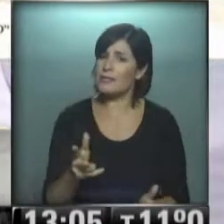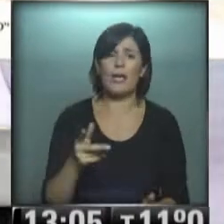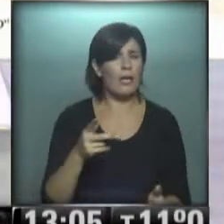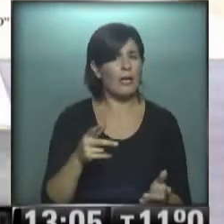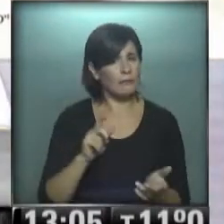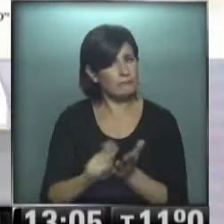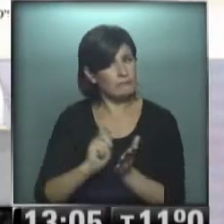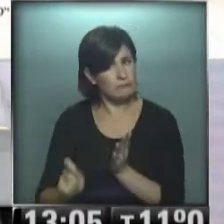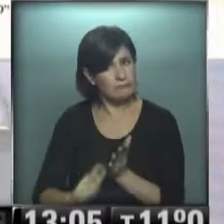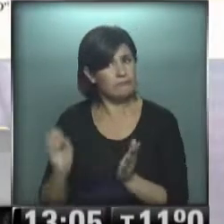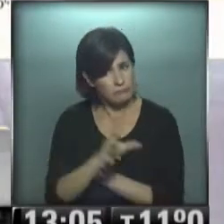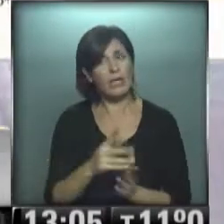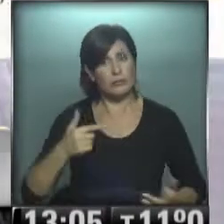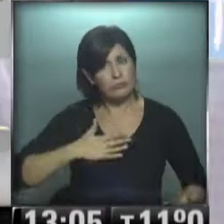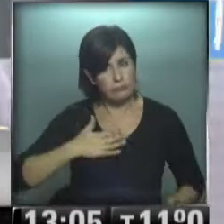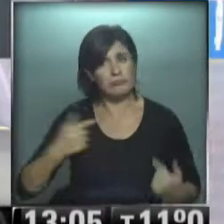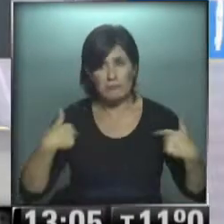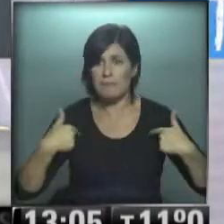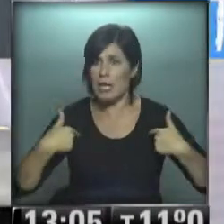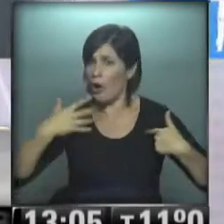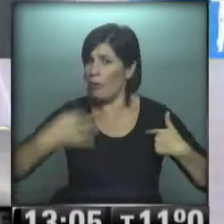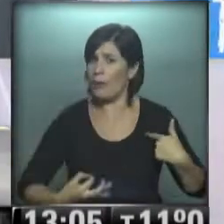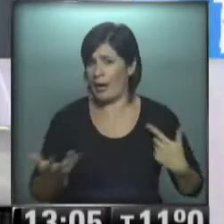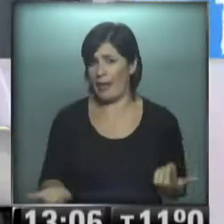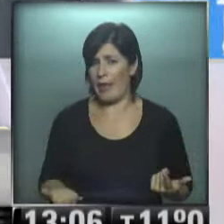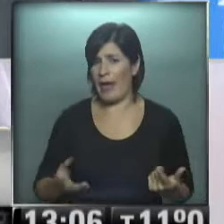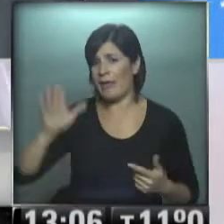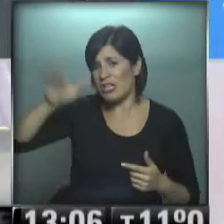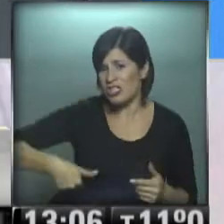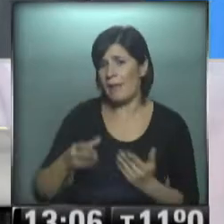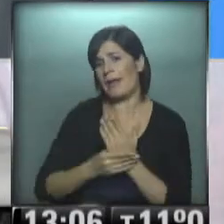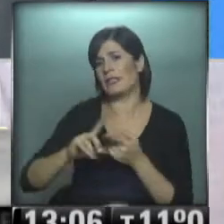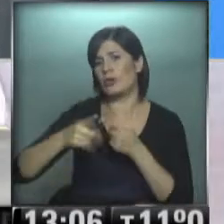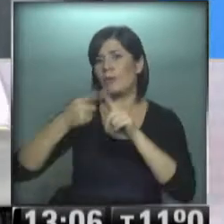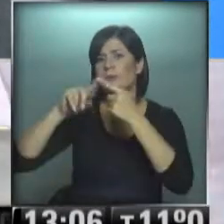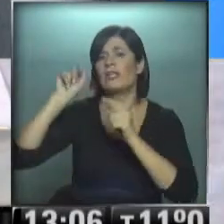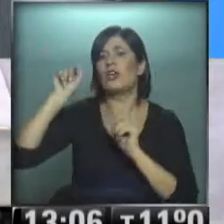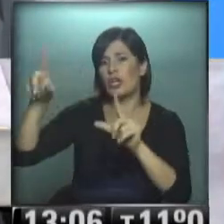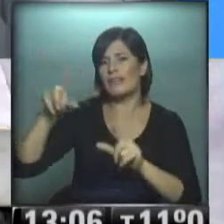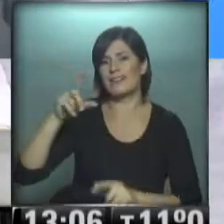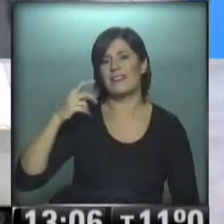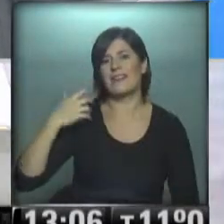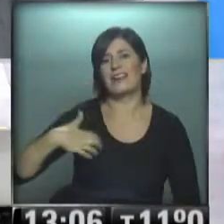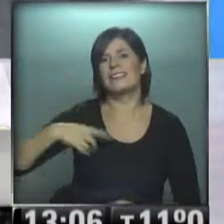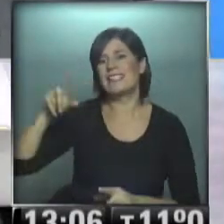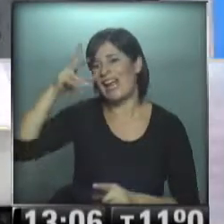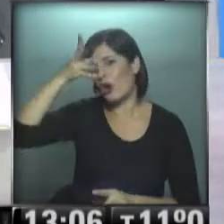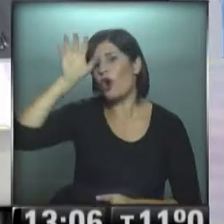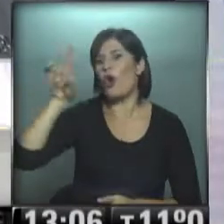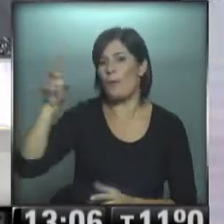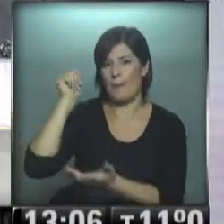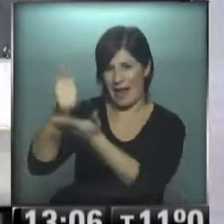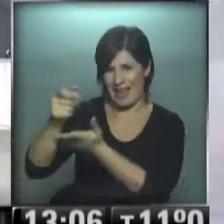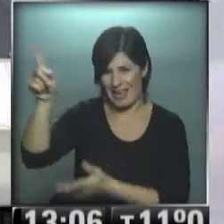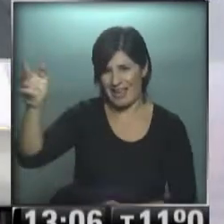su versión, su visión de los hechos con el embajador argentino ante la Santa Sede. Lo cierto es que la carta enviada por el